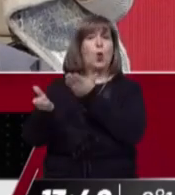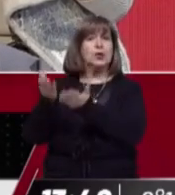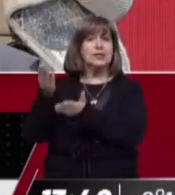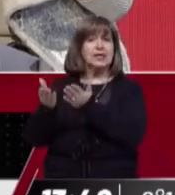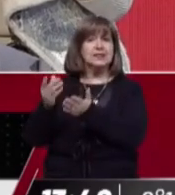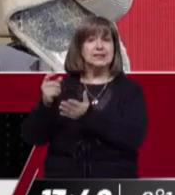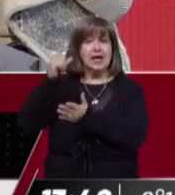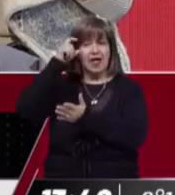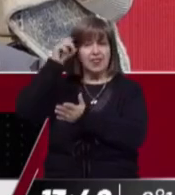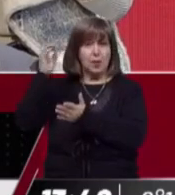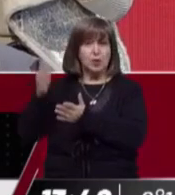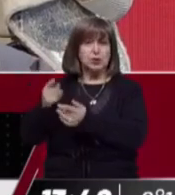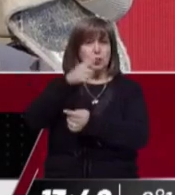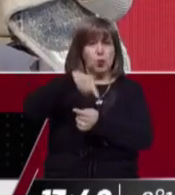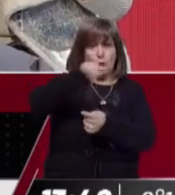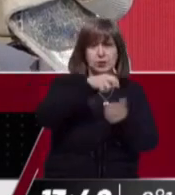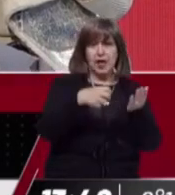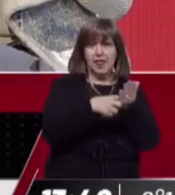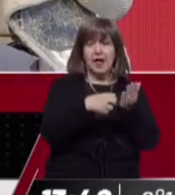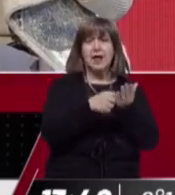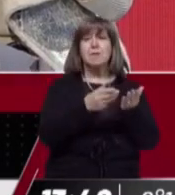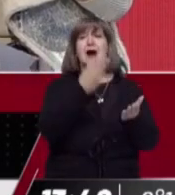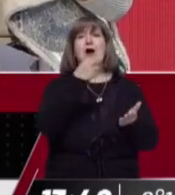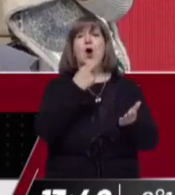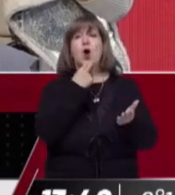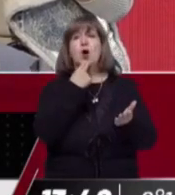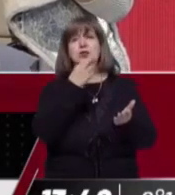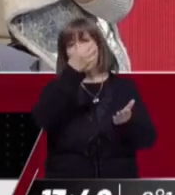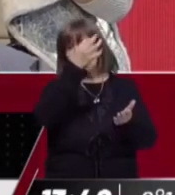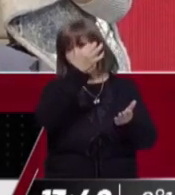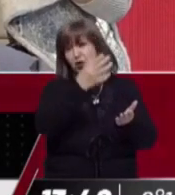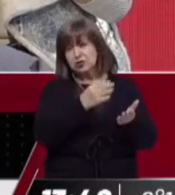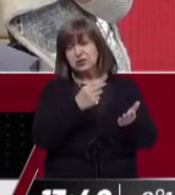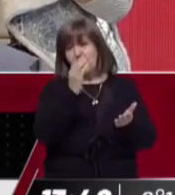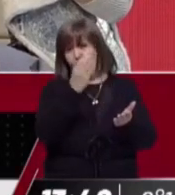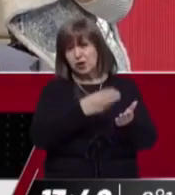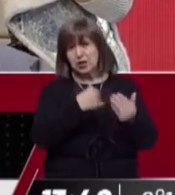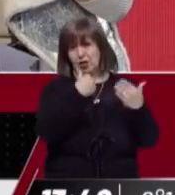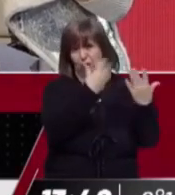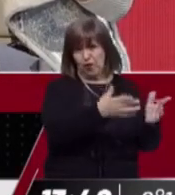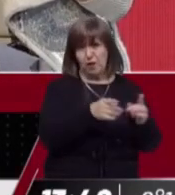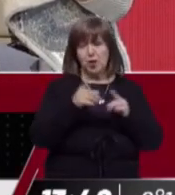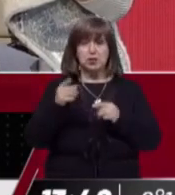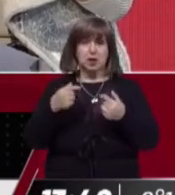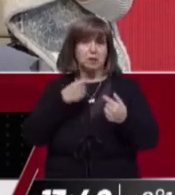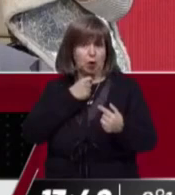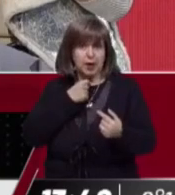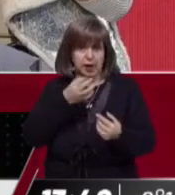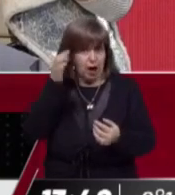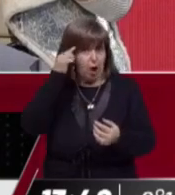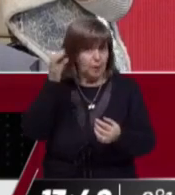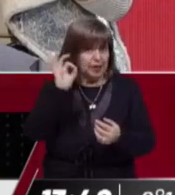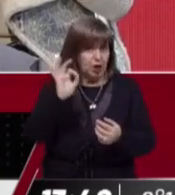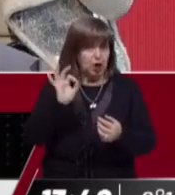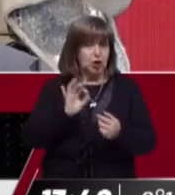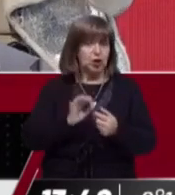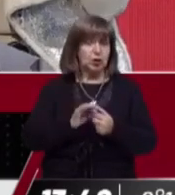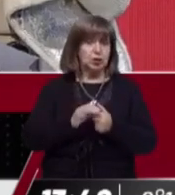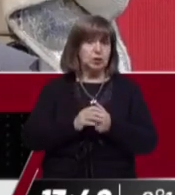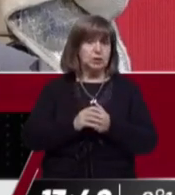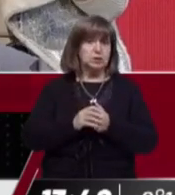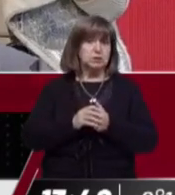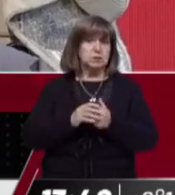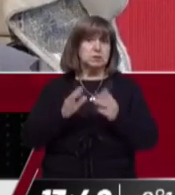a lo que habían recibido todos los gremios del 11 al 10 Qué opinión tiene de esto particular si quiere y puede hablar de esto